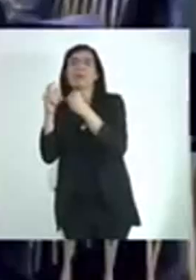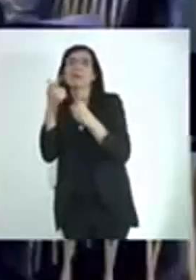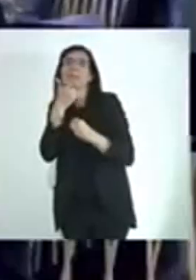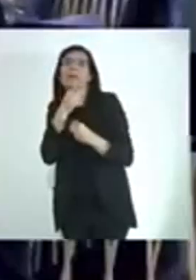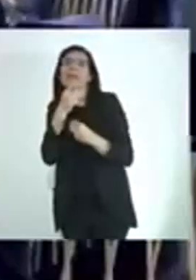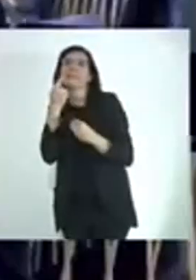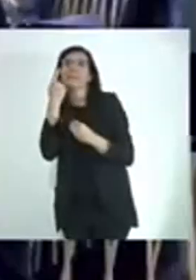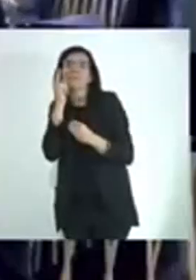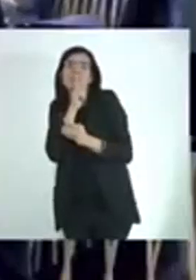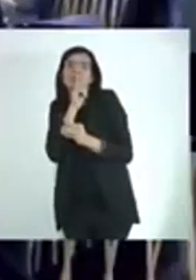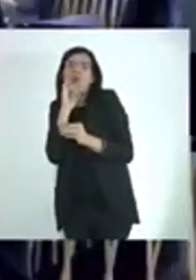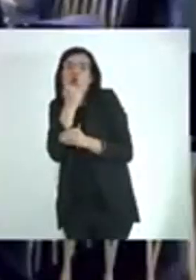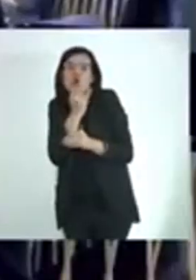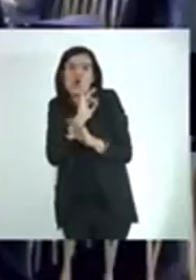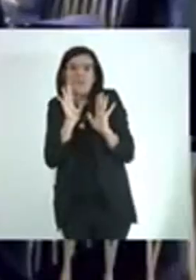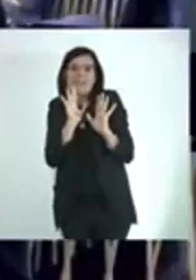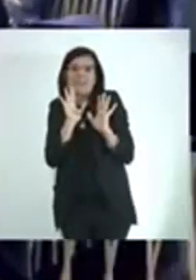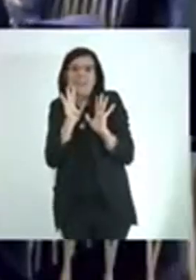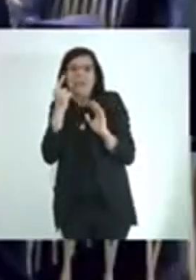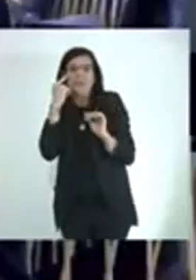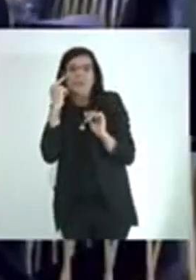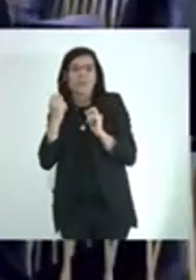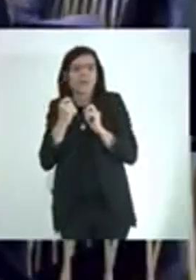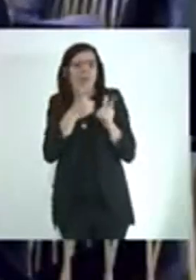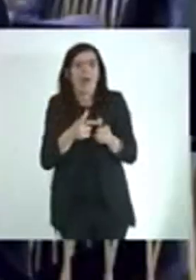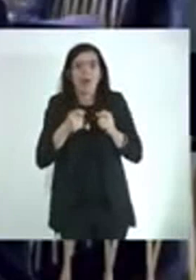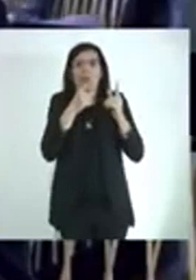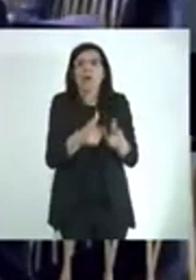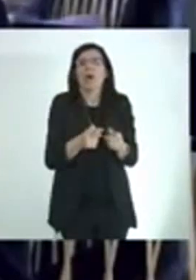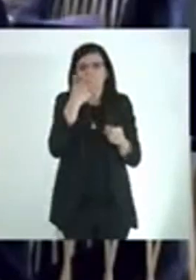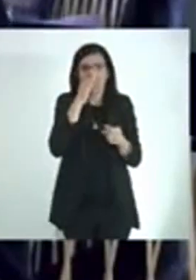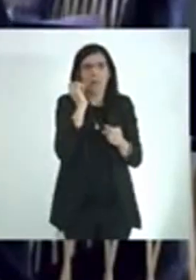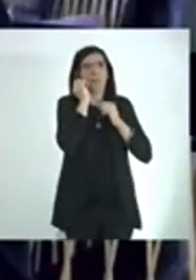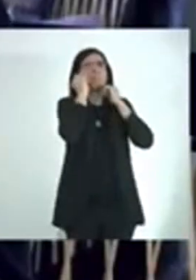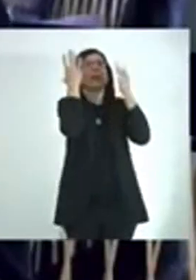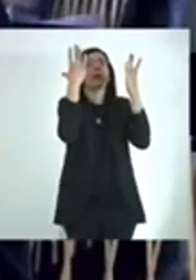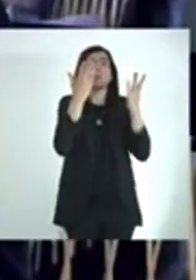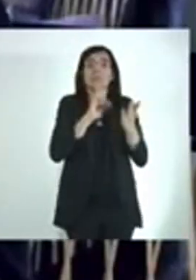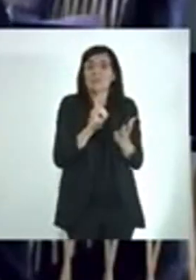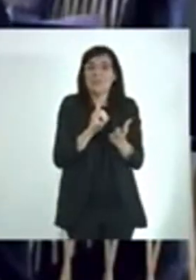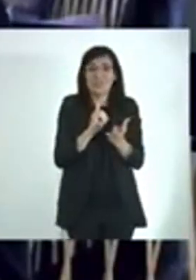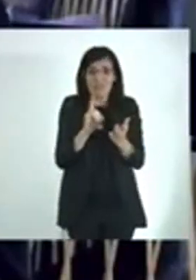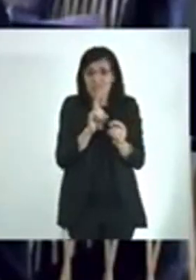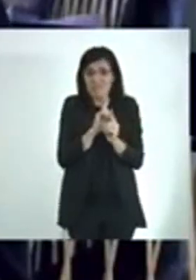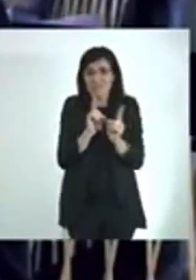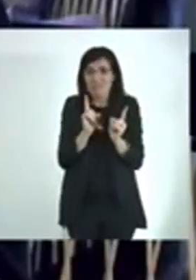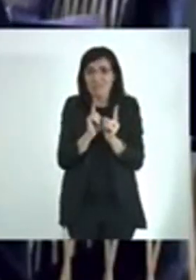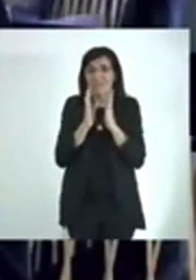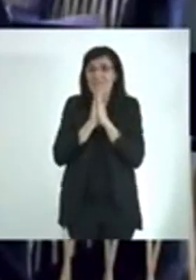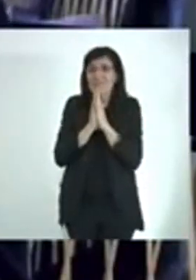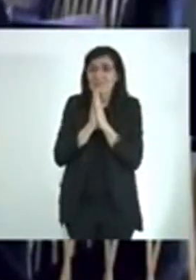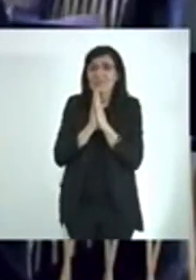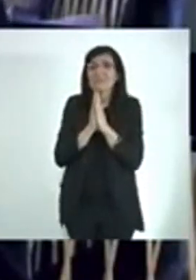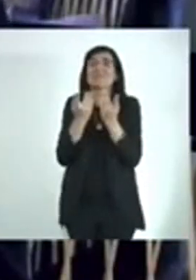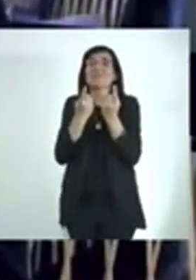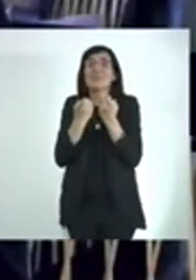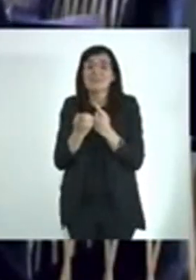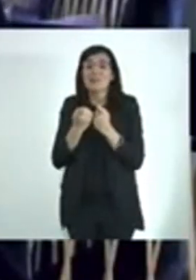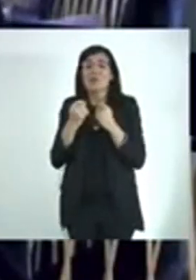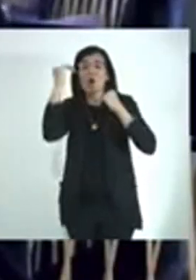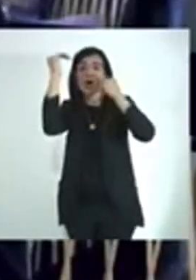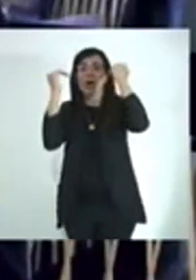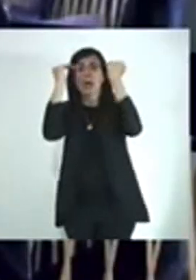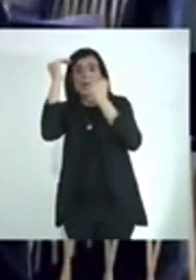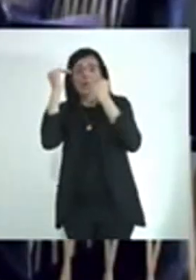Sea una incite a, y no. lo que hace es informar para